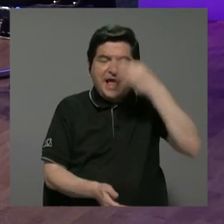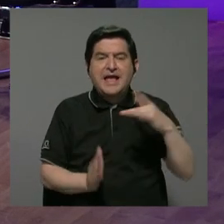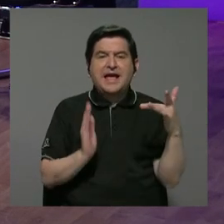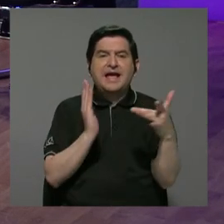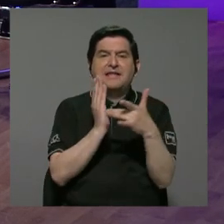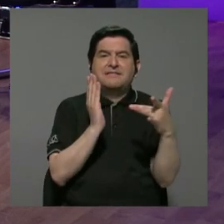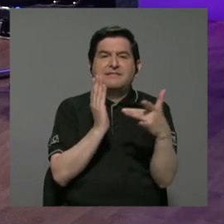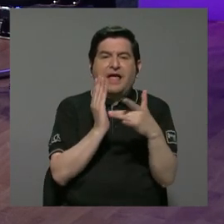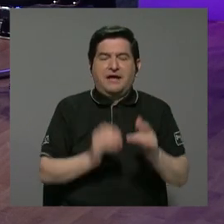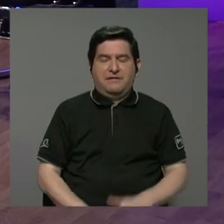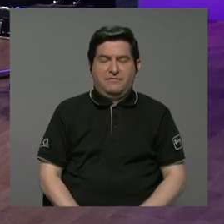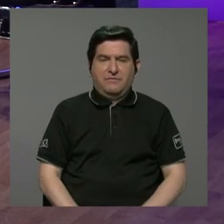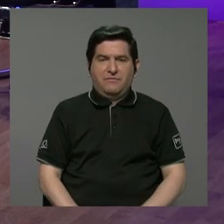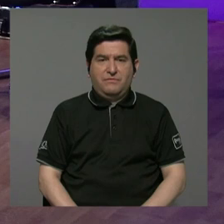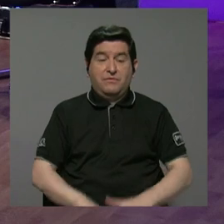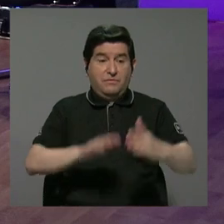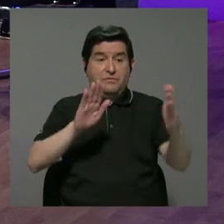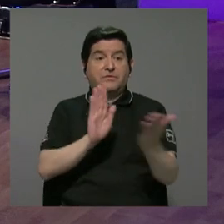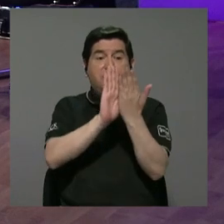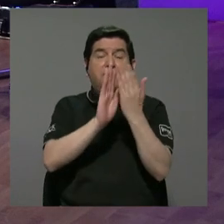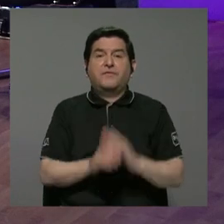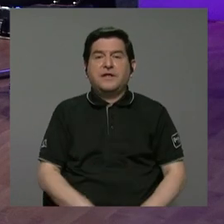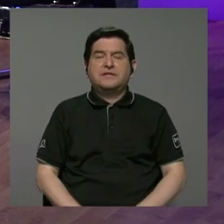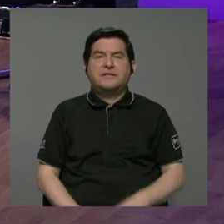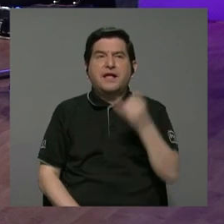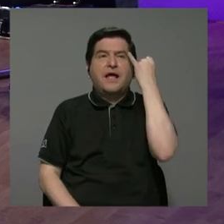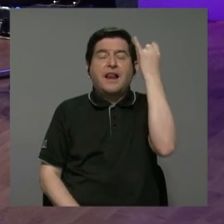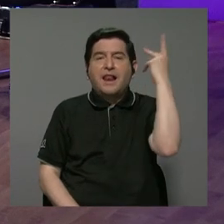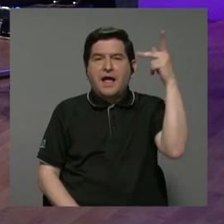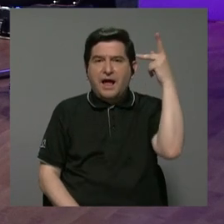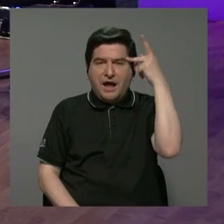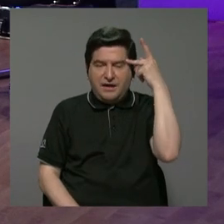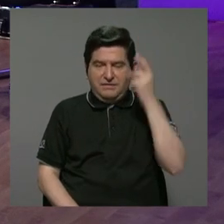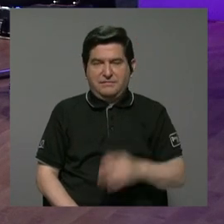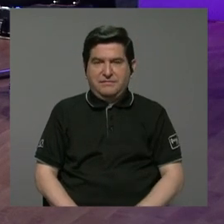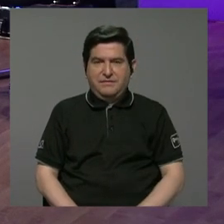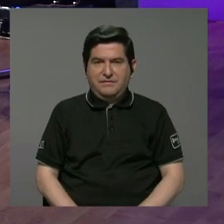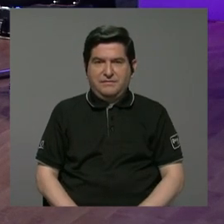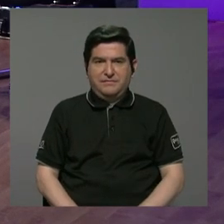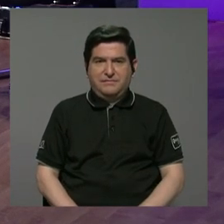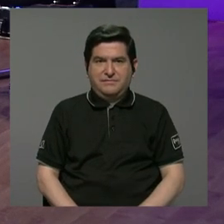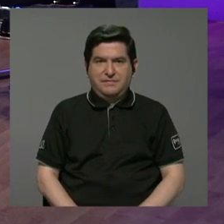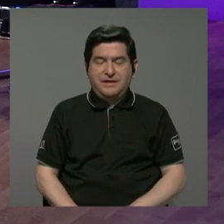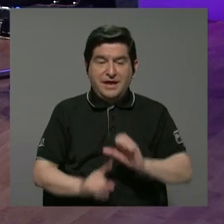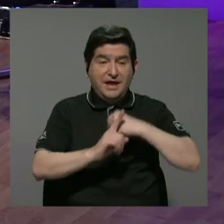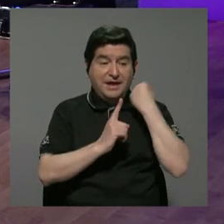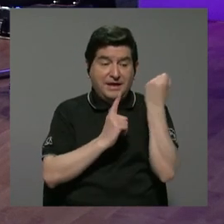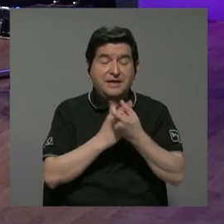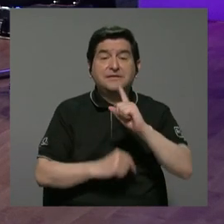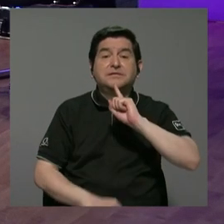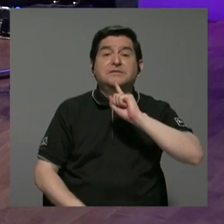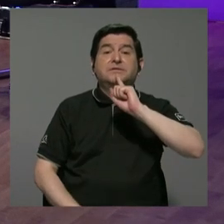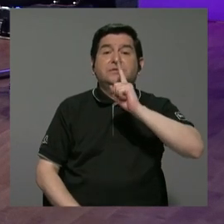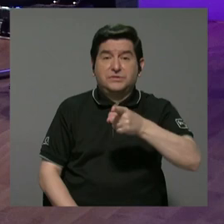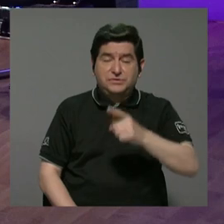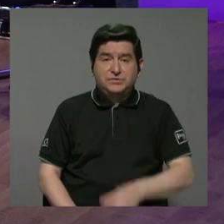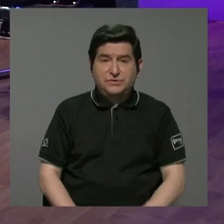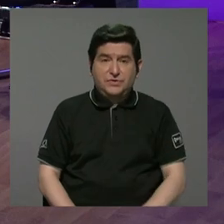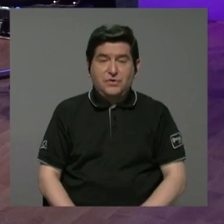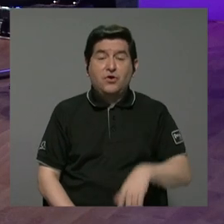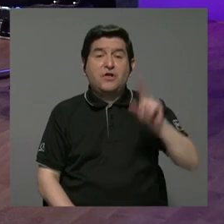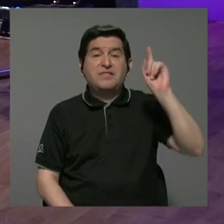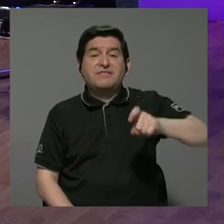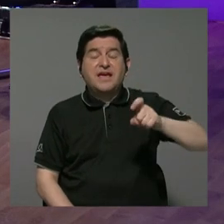técnico frente a lo que la línea política manda, frente a lo que se dice debe